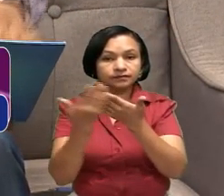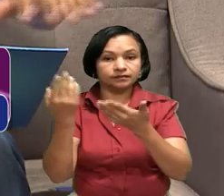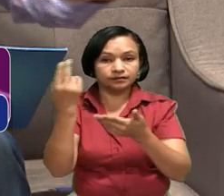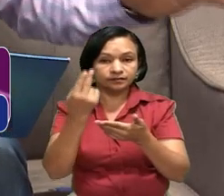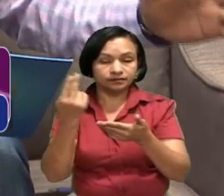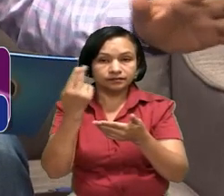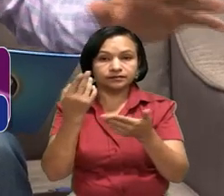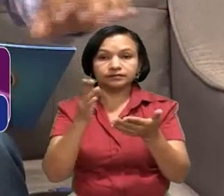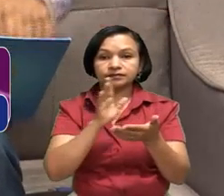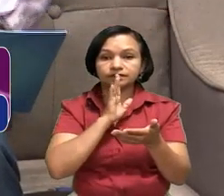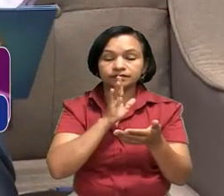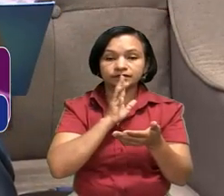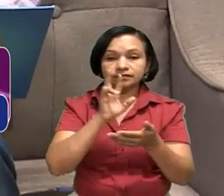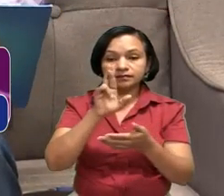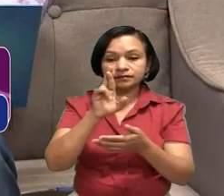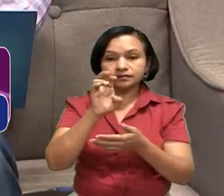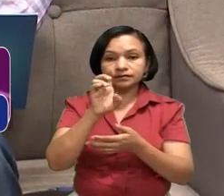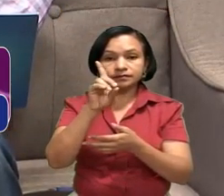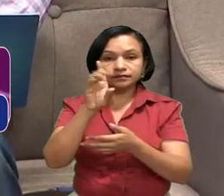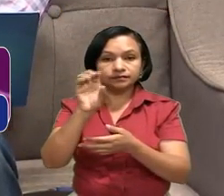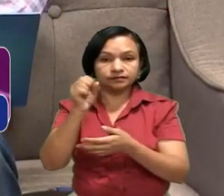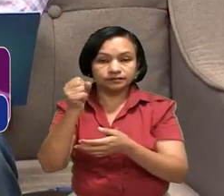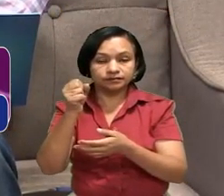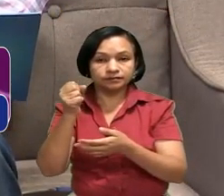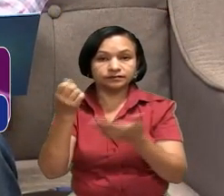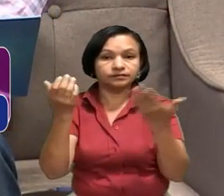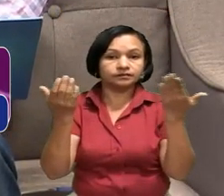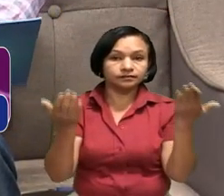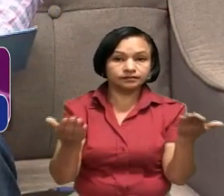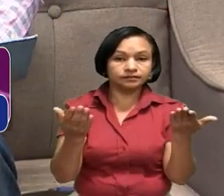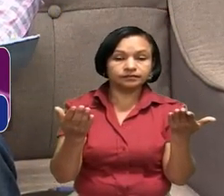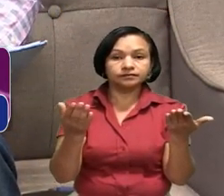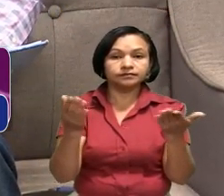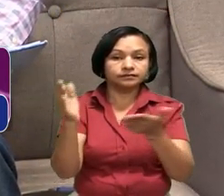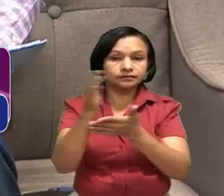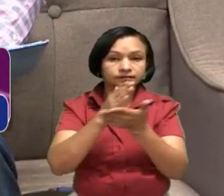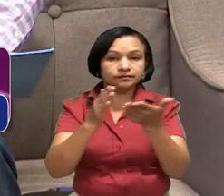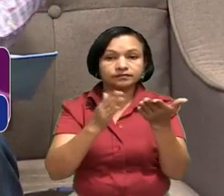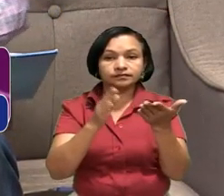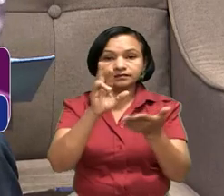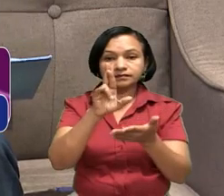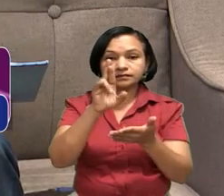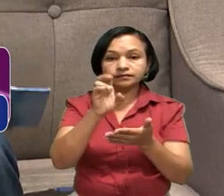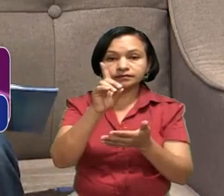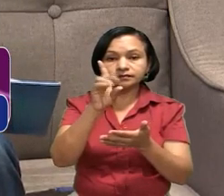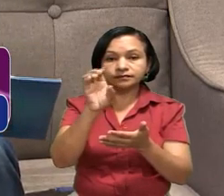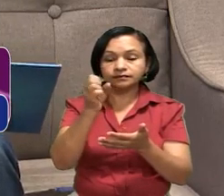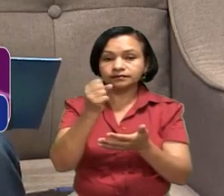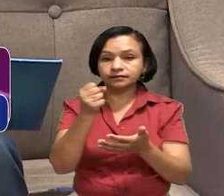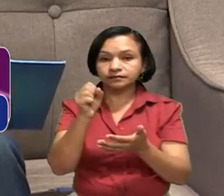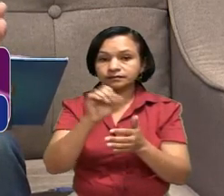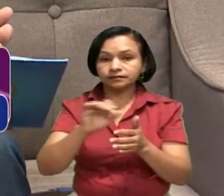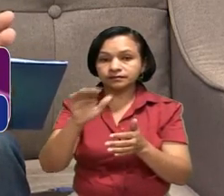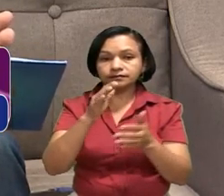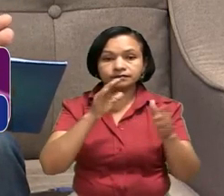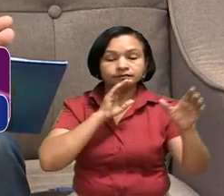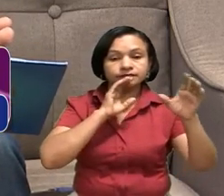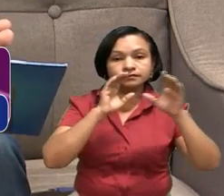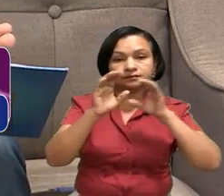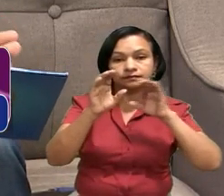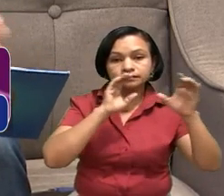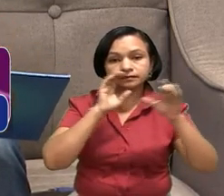planteaba las redes sociales pero vaya pues también las redes sociales si bien es cierto se han convertido en un medio de comunicación